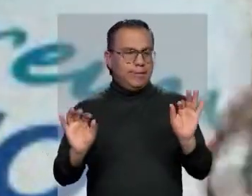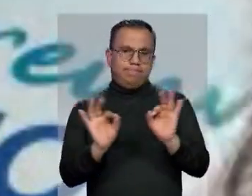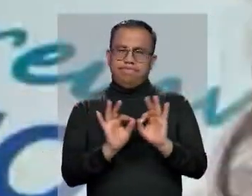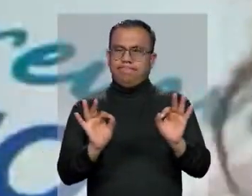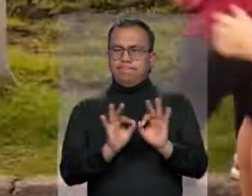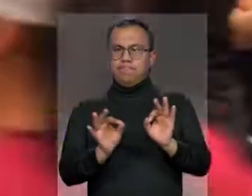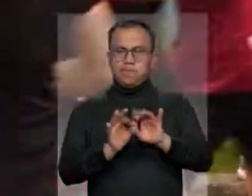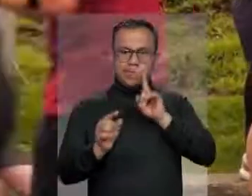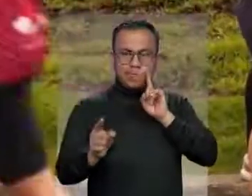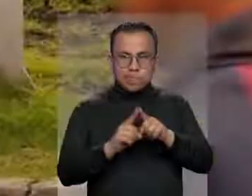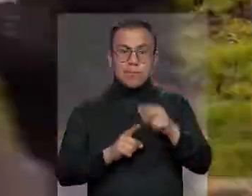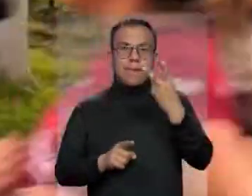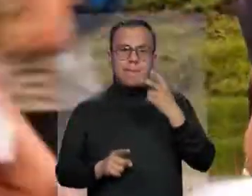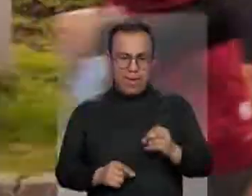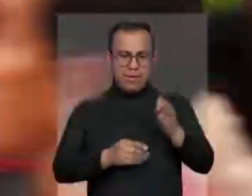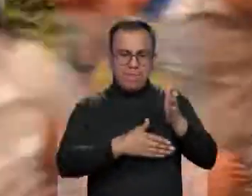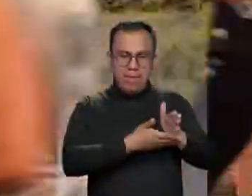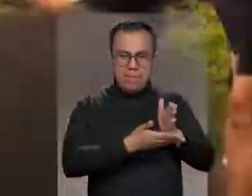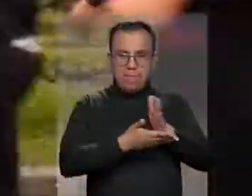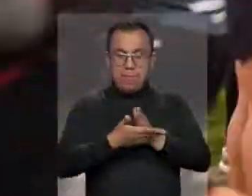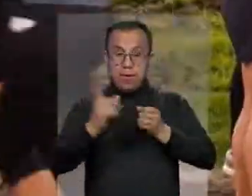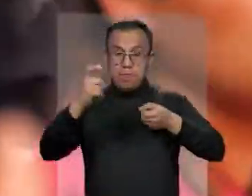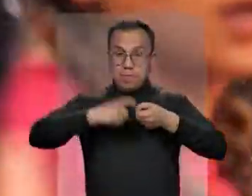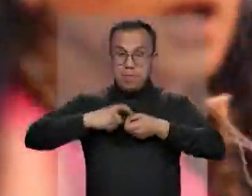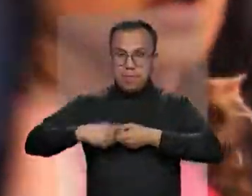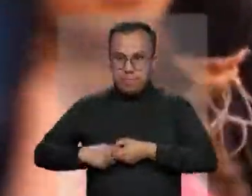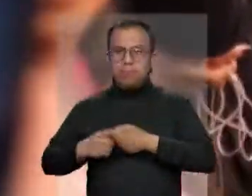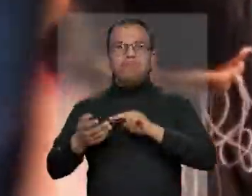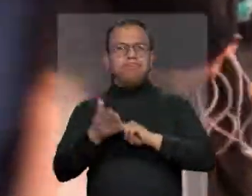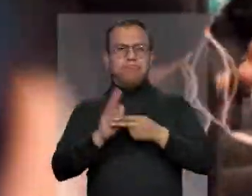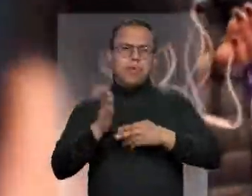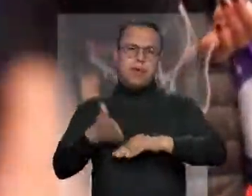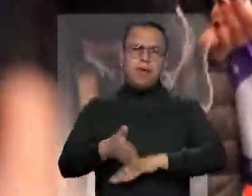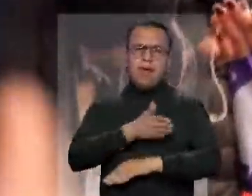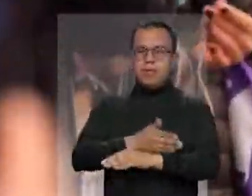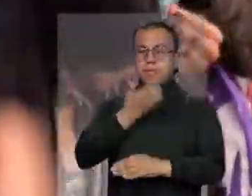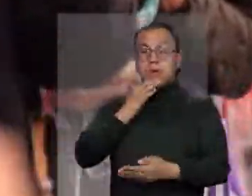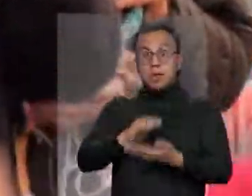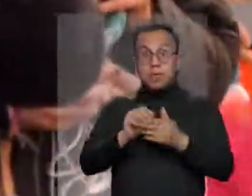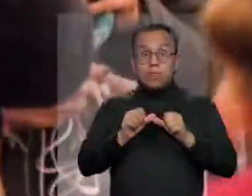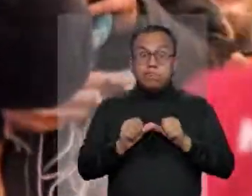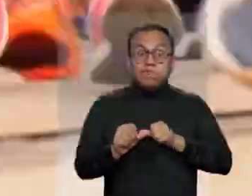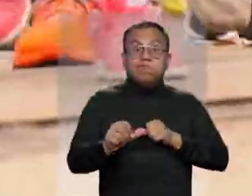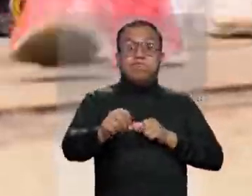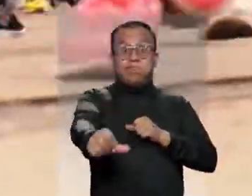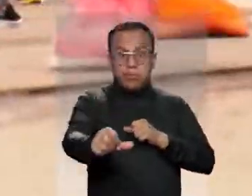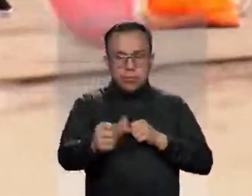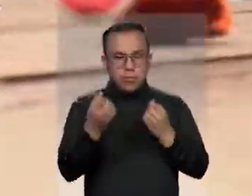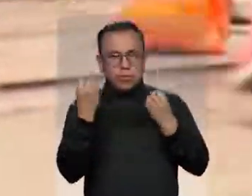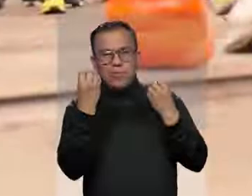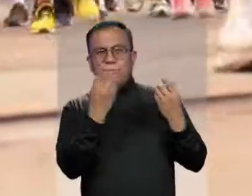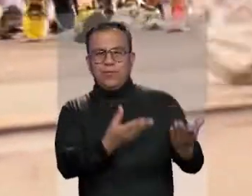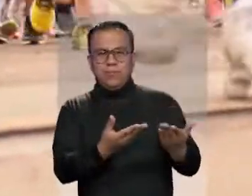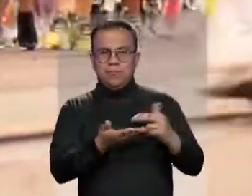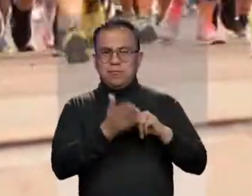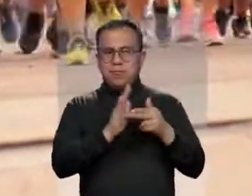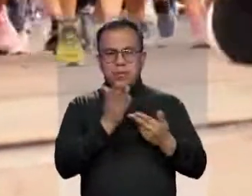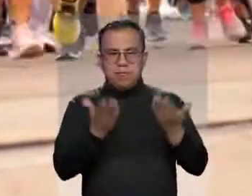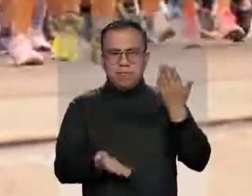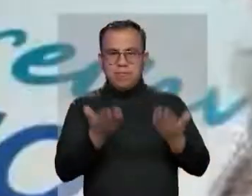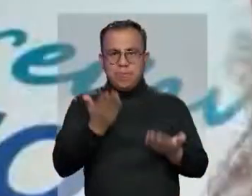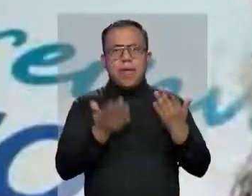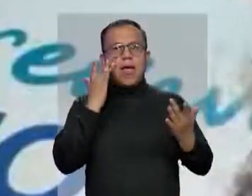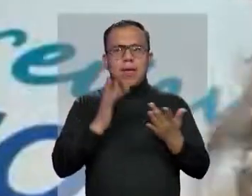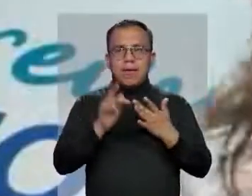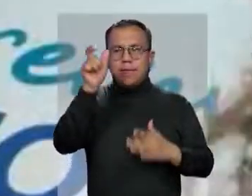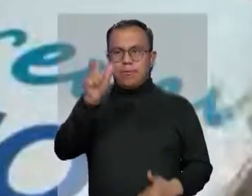donando otras 20 rebanadas por persona escrita tú de antes por ejemplo si tú corría kilo la donación digamos correspondiente a